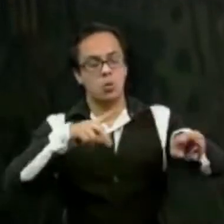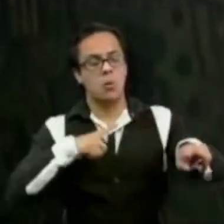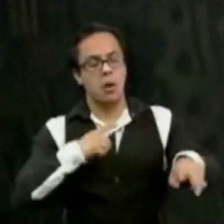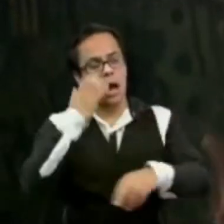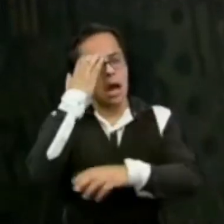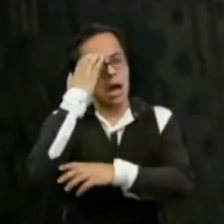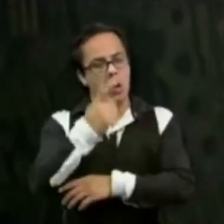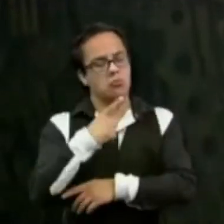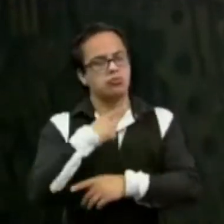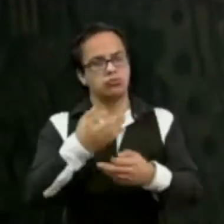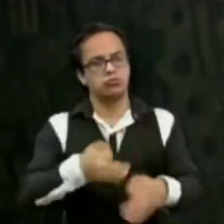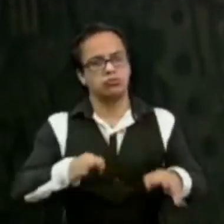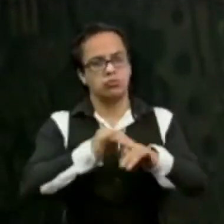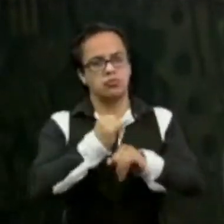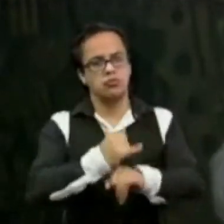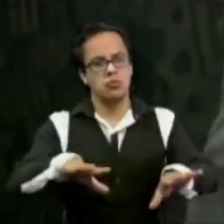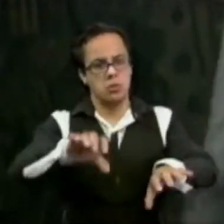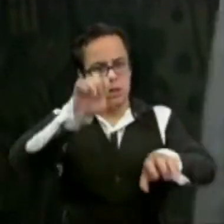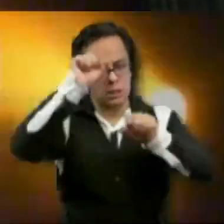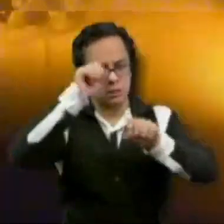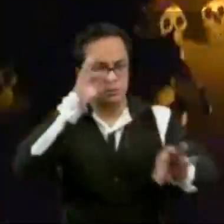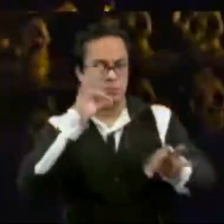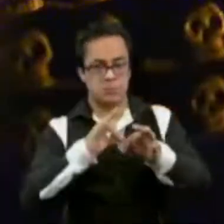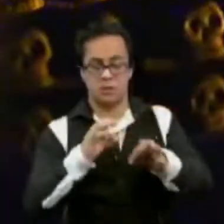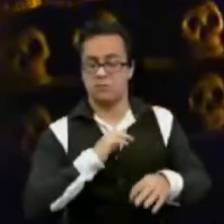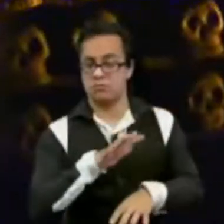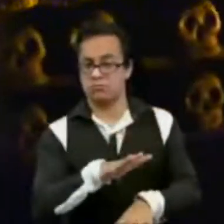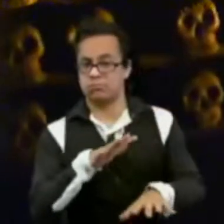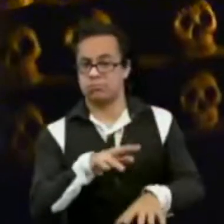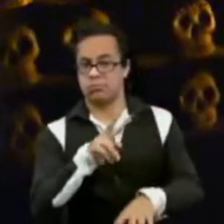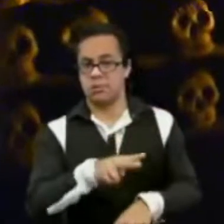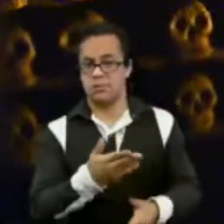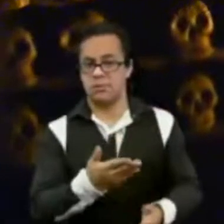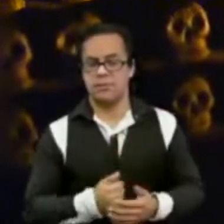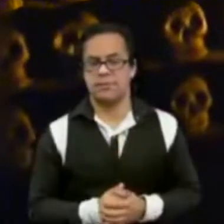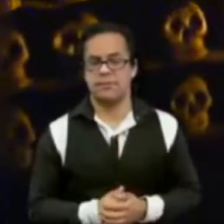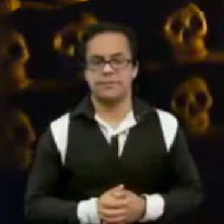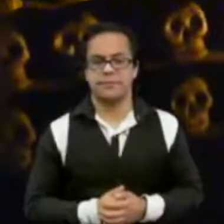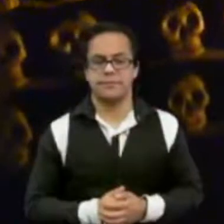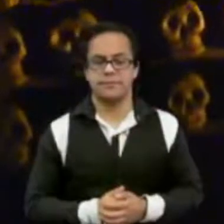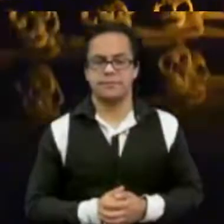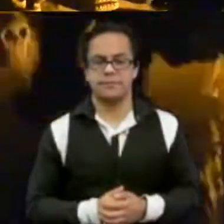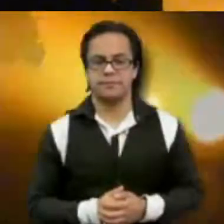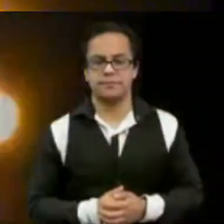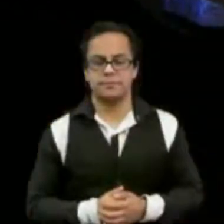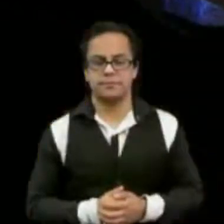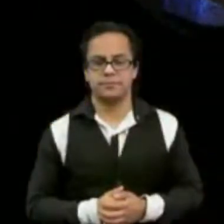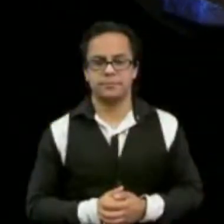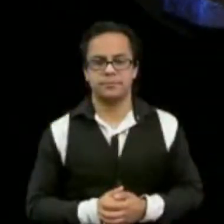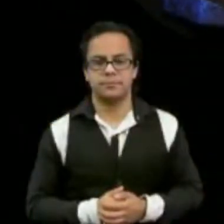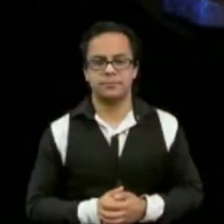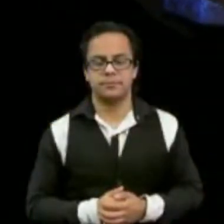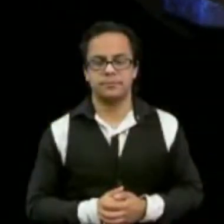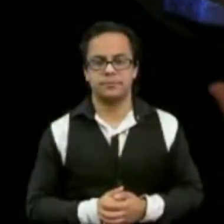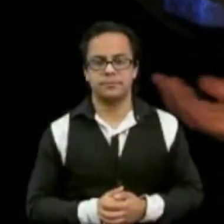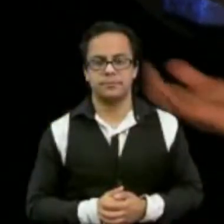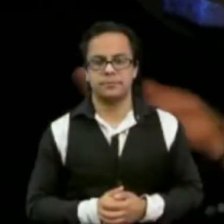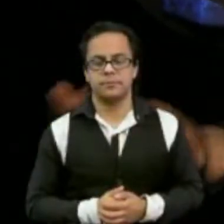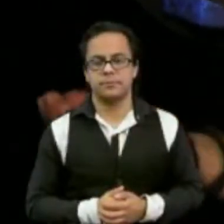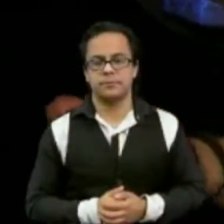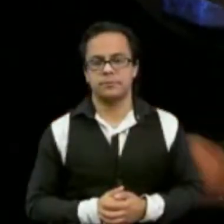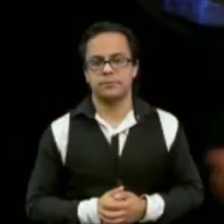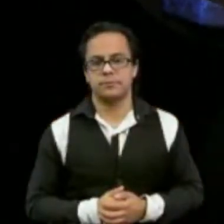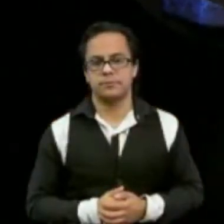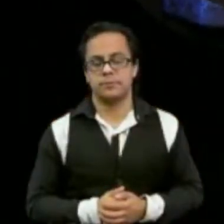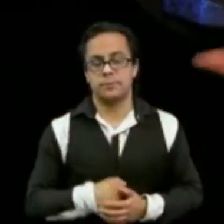riqueza que tenemos en cuanto a mitología, que es espectacular, ¿no? Se llega al Mictlán, no para quedarse ahí. Deseo agregar que